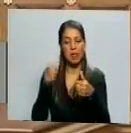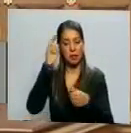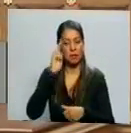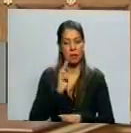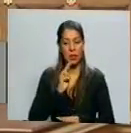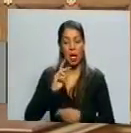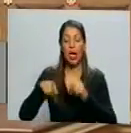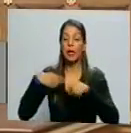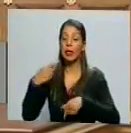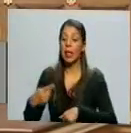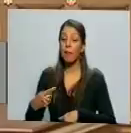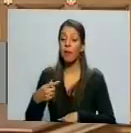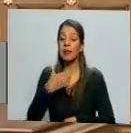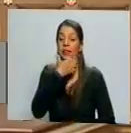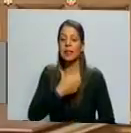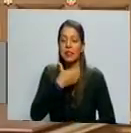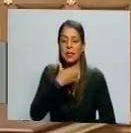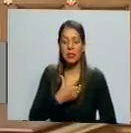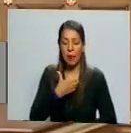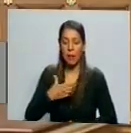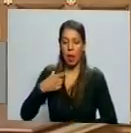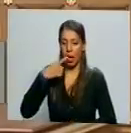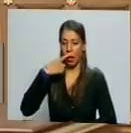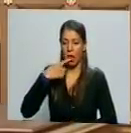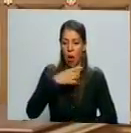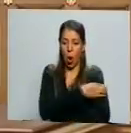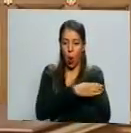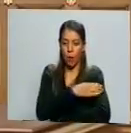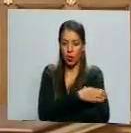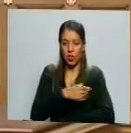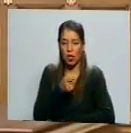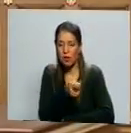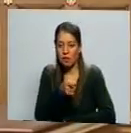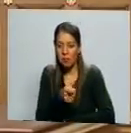del sabotaje petrolero y después de atravesar